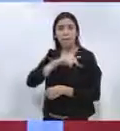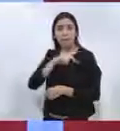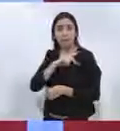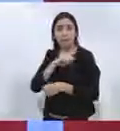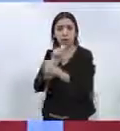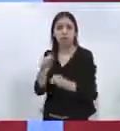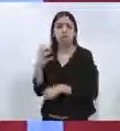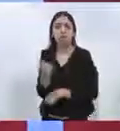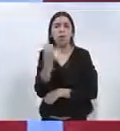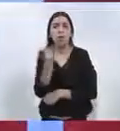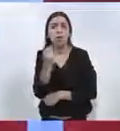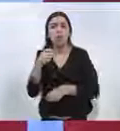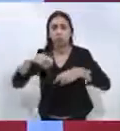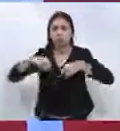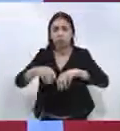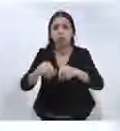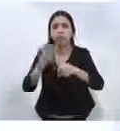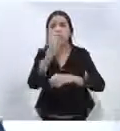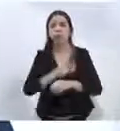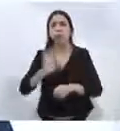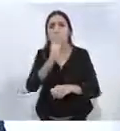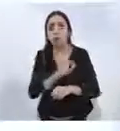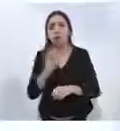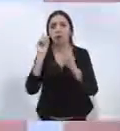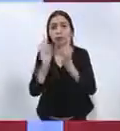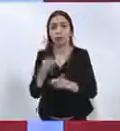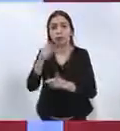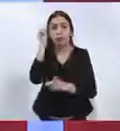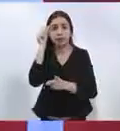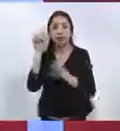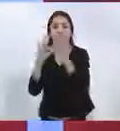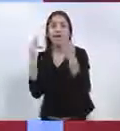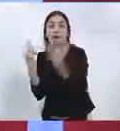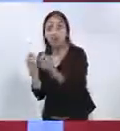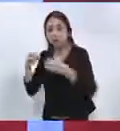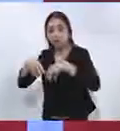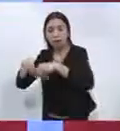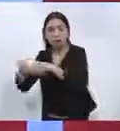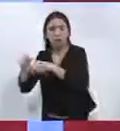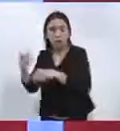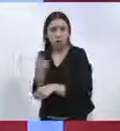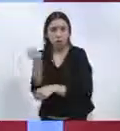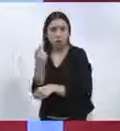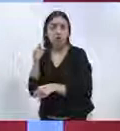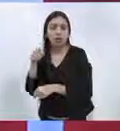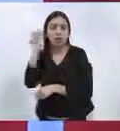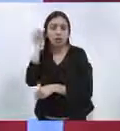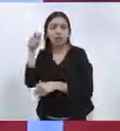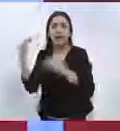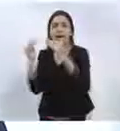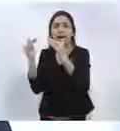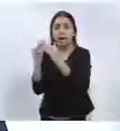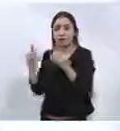utilizando, arrendando tierras o así quizás mismo produciendo en tierras de familiares, que es lo que ocurre especialmente